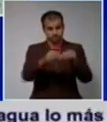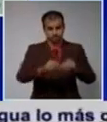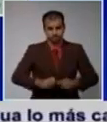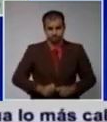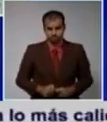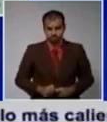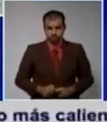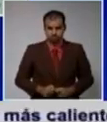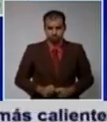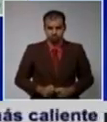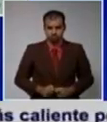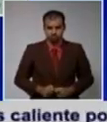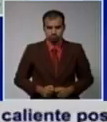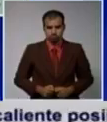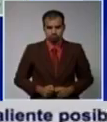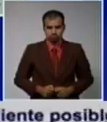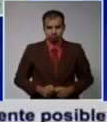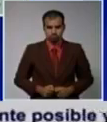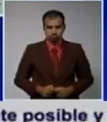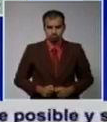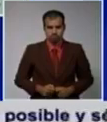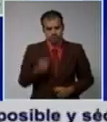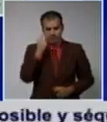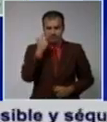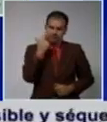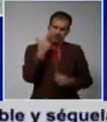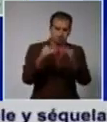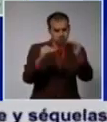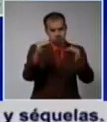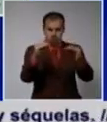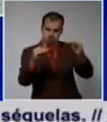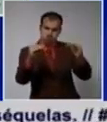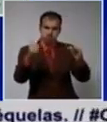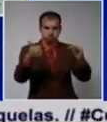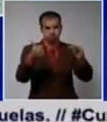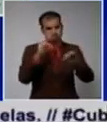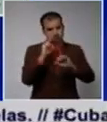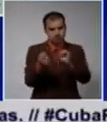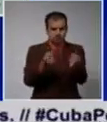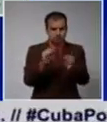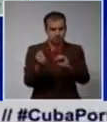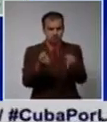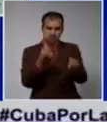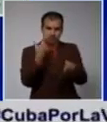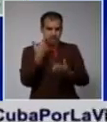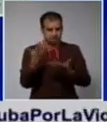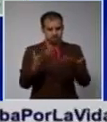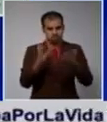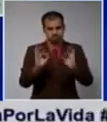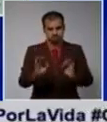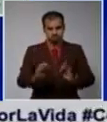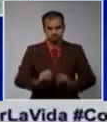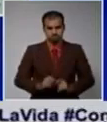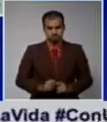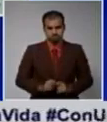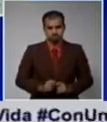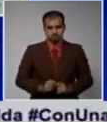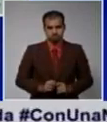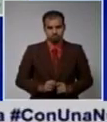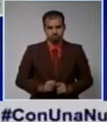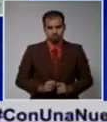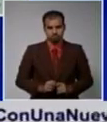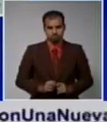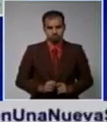cifra uno más que el día anterior, pero dentro del control, como ellos demostraron después